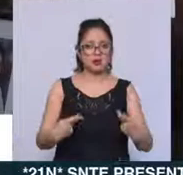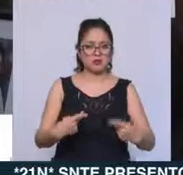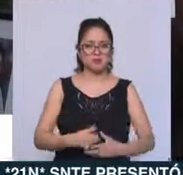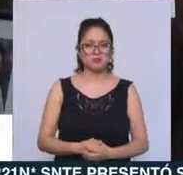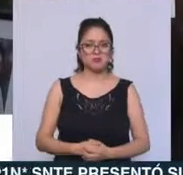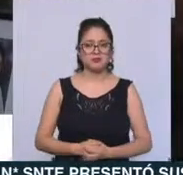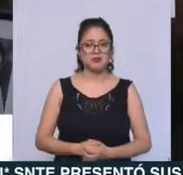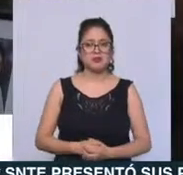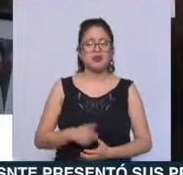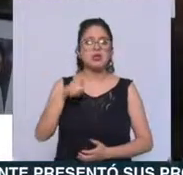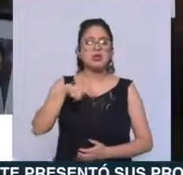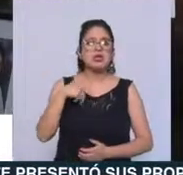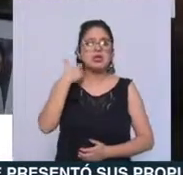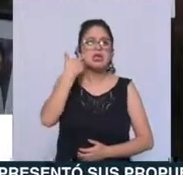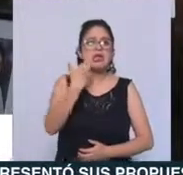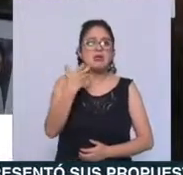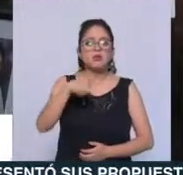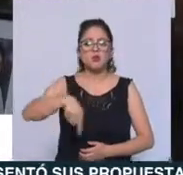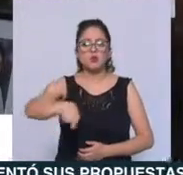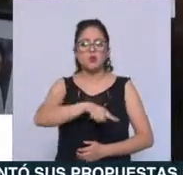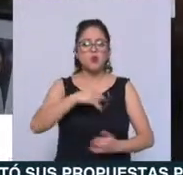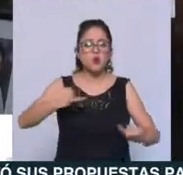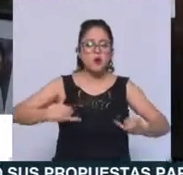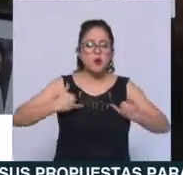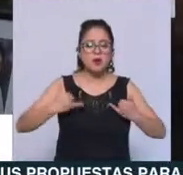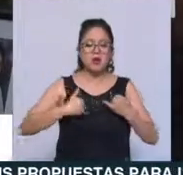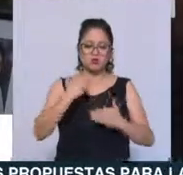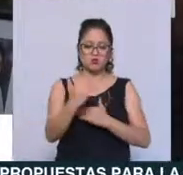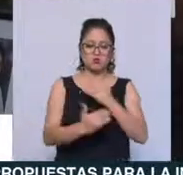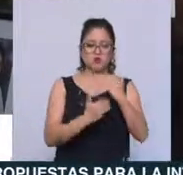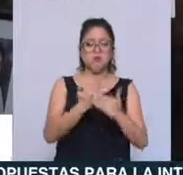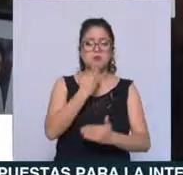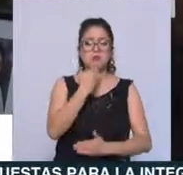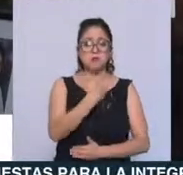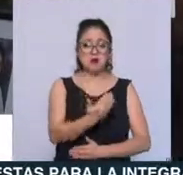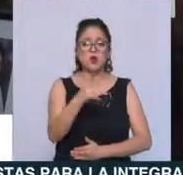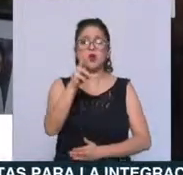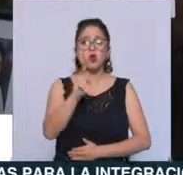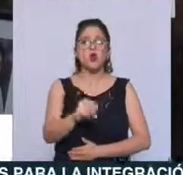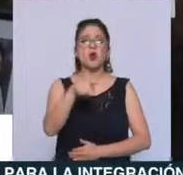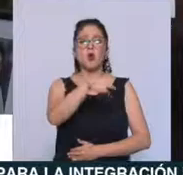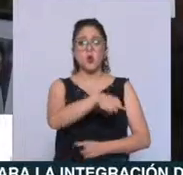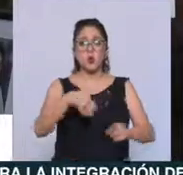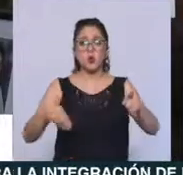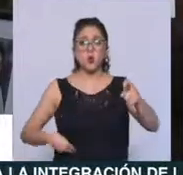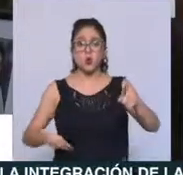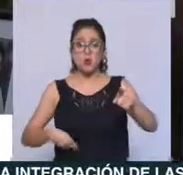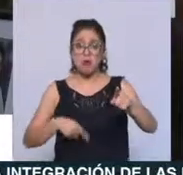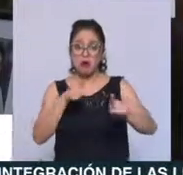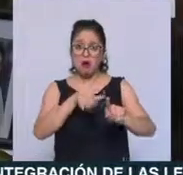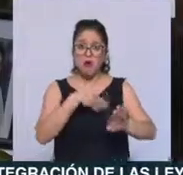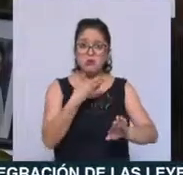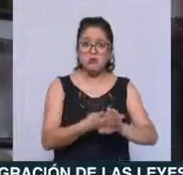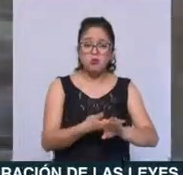de que los jóvenes tengan un pleno desarrollo, pero que además no sean criminalizados y que no sean